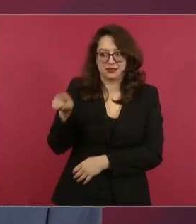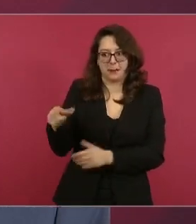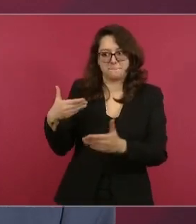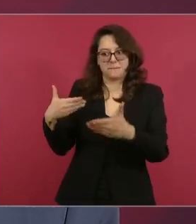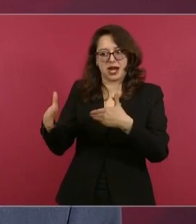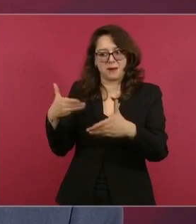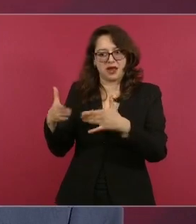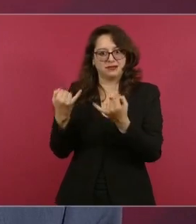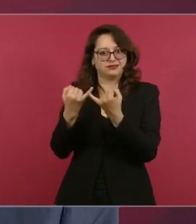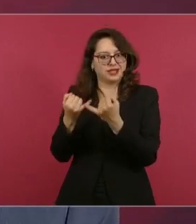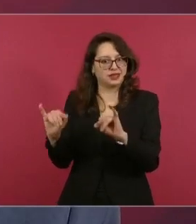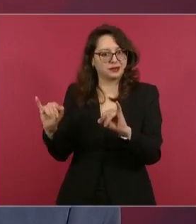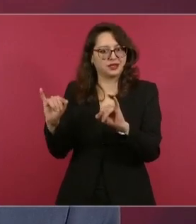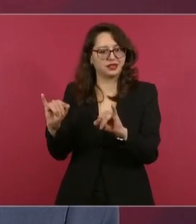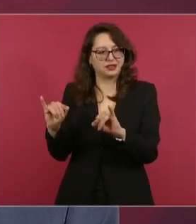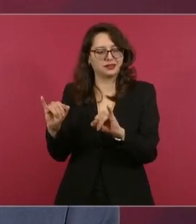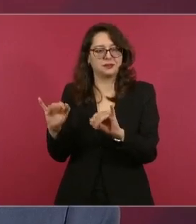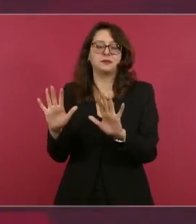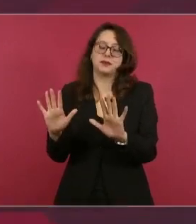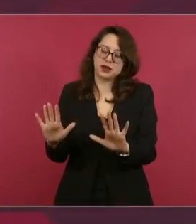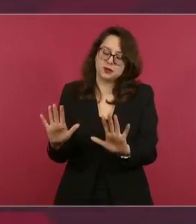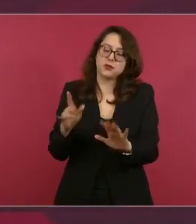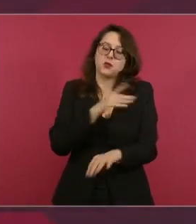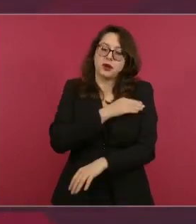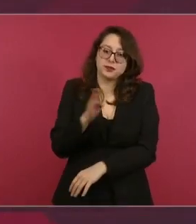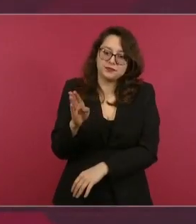independiente, nunca.